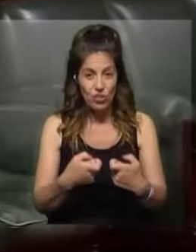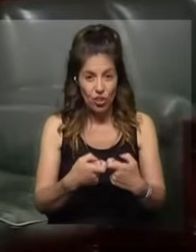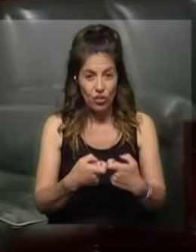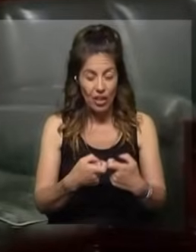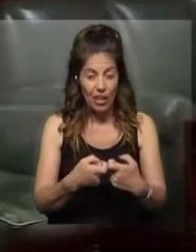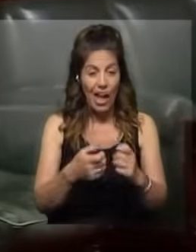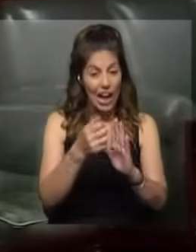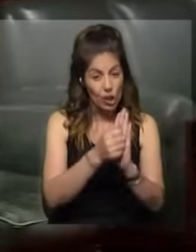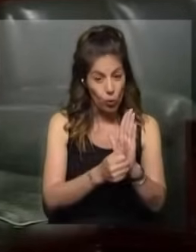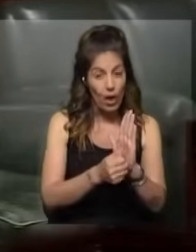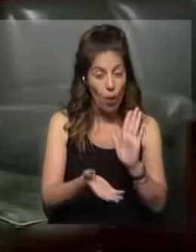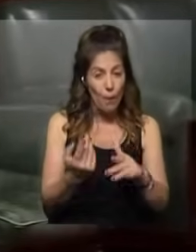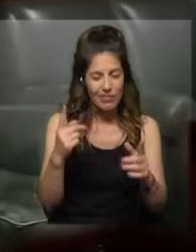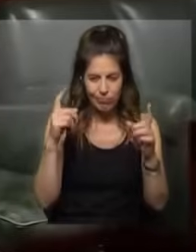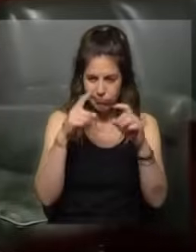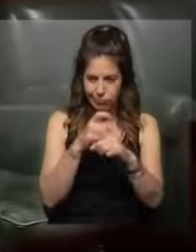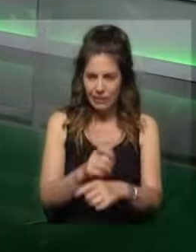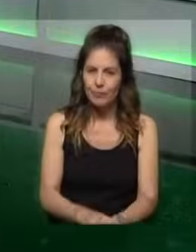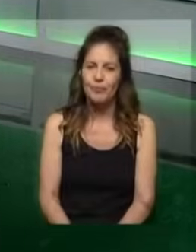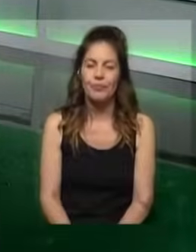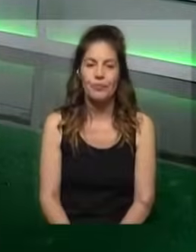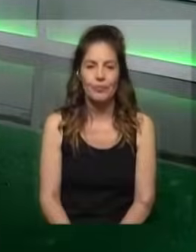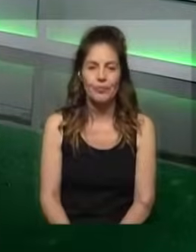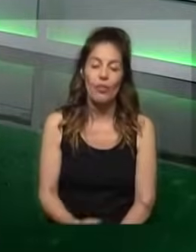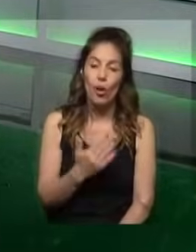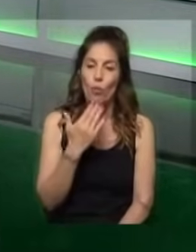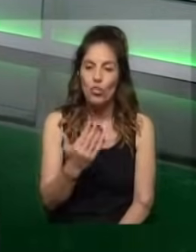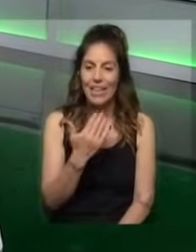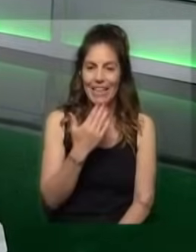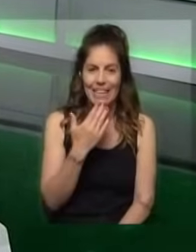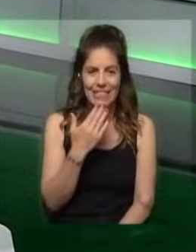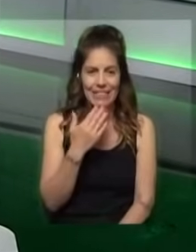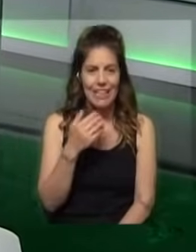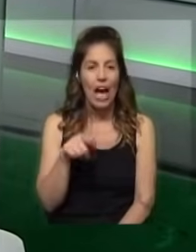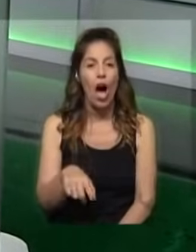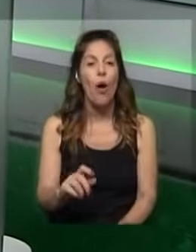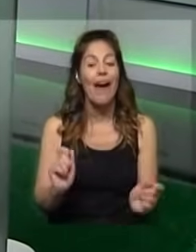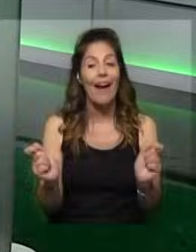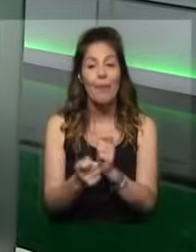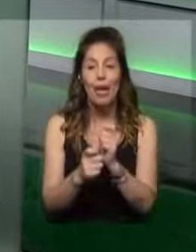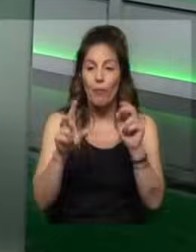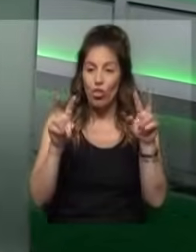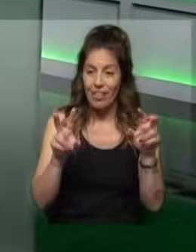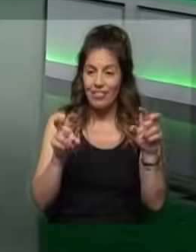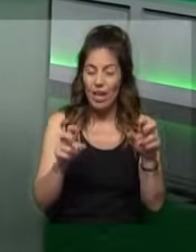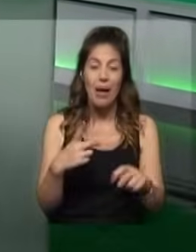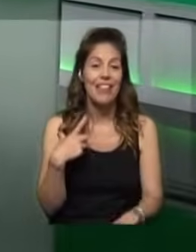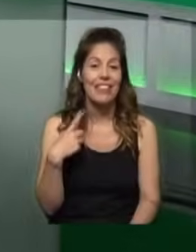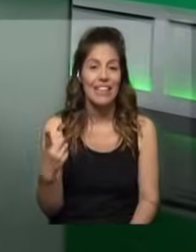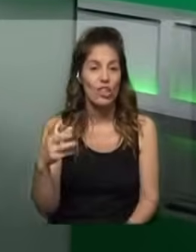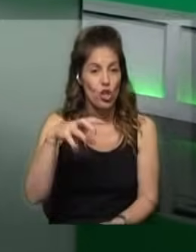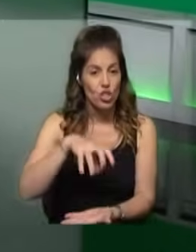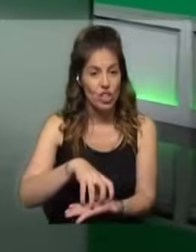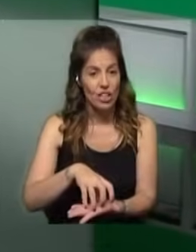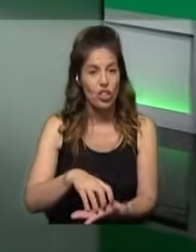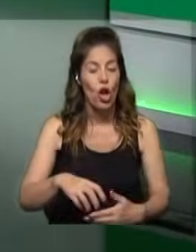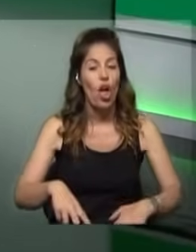articulados más polémicos Gracias Martín y equipo desde estudios ahora cambiamos de tema porque el director del centro de estudios